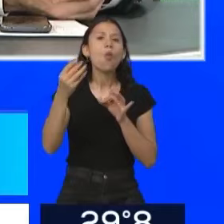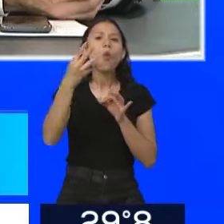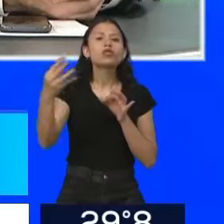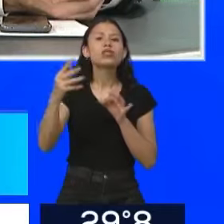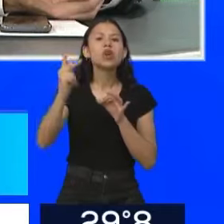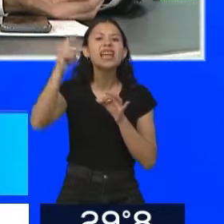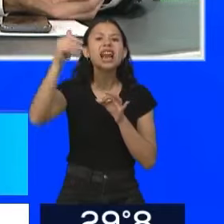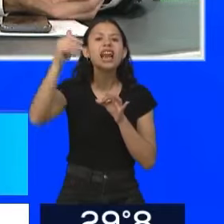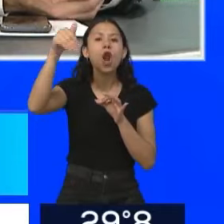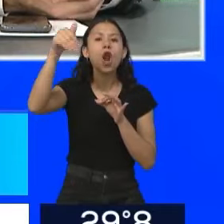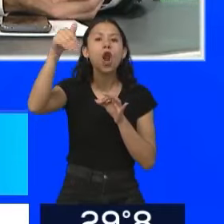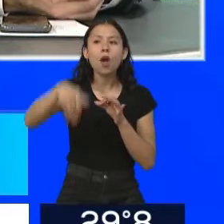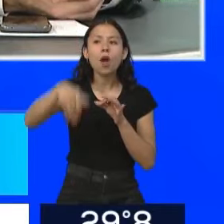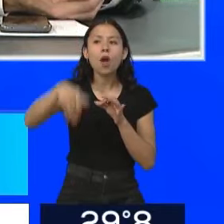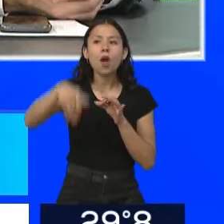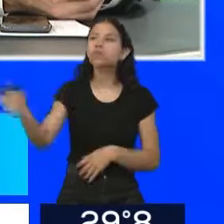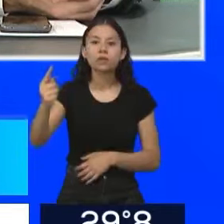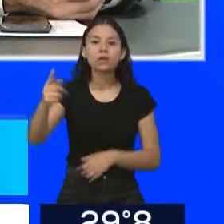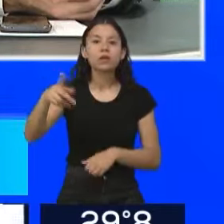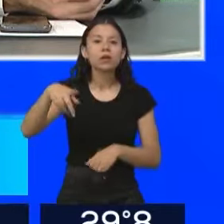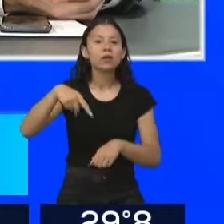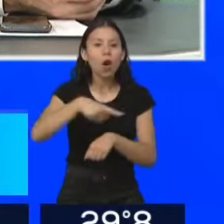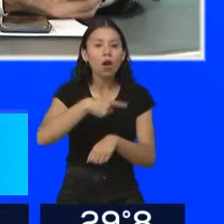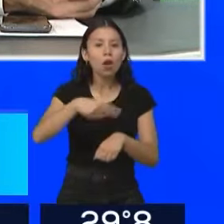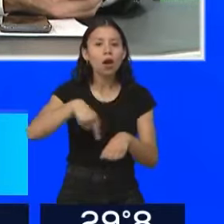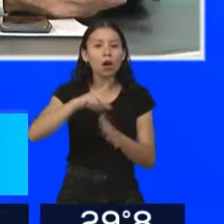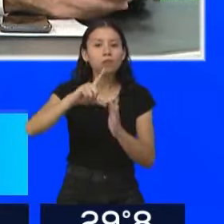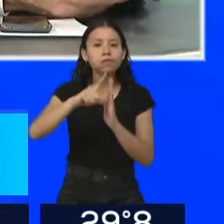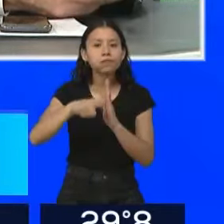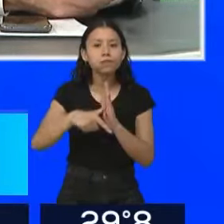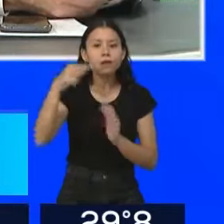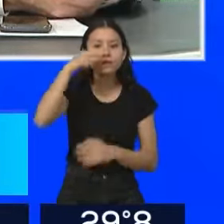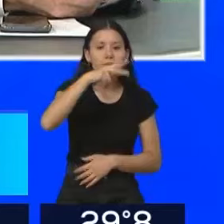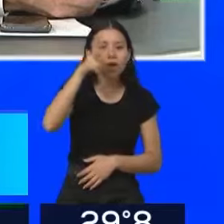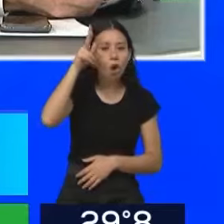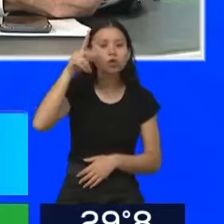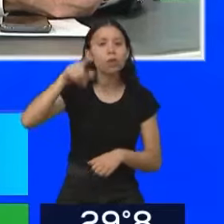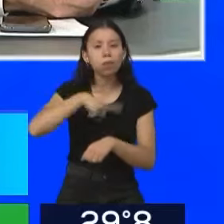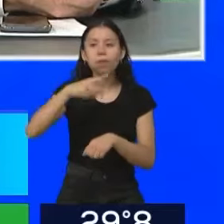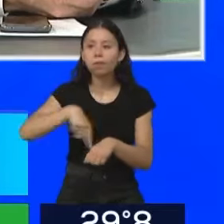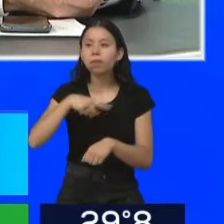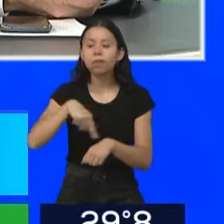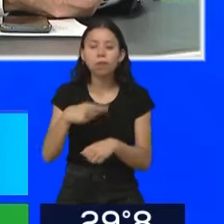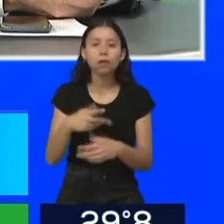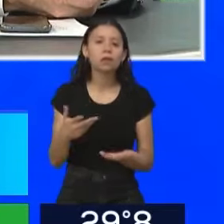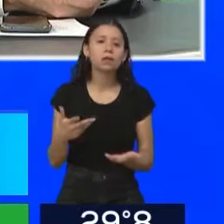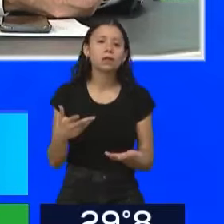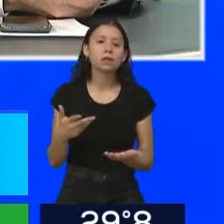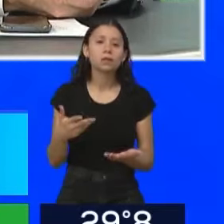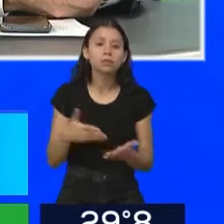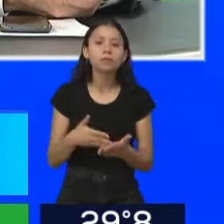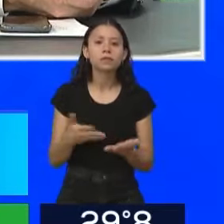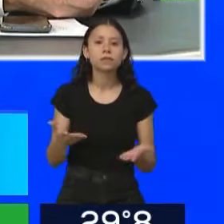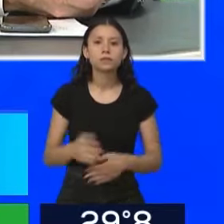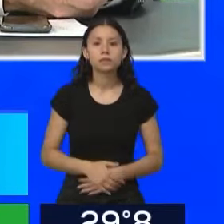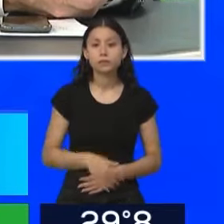7 horas, 8 horas para... ¿Más esto? Bueno, y pará. Porque después te tenés que fumar el estado de la ruta, porque estás cruzando